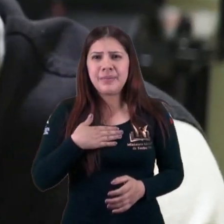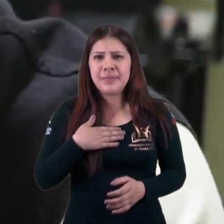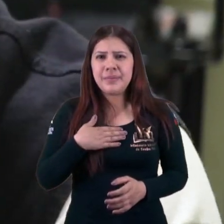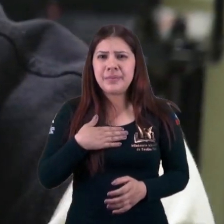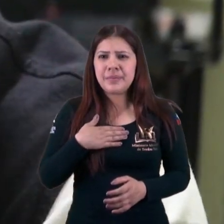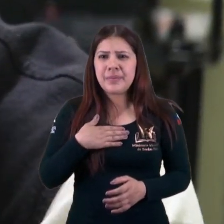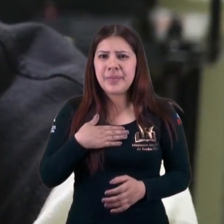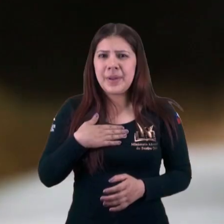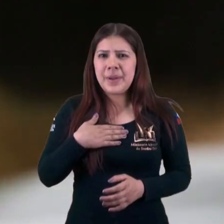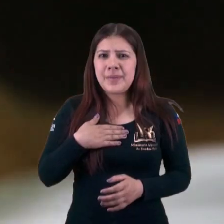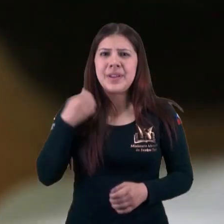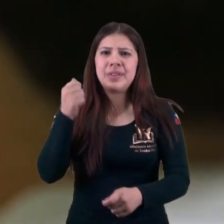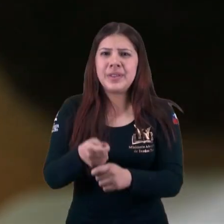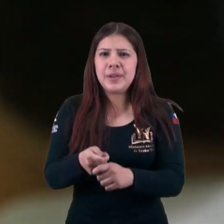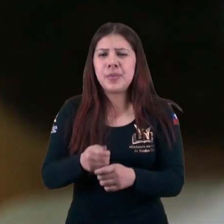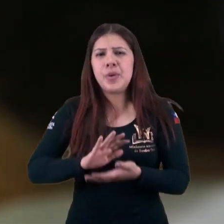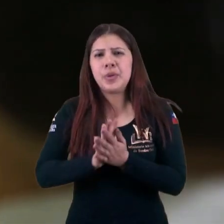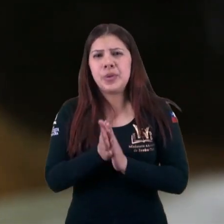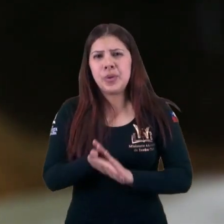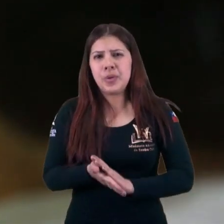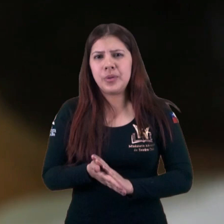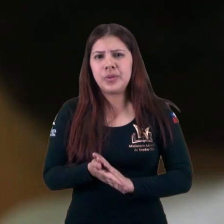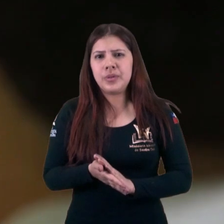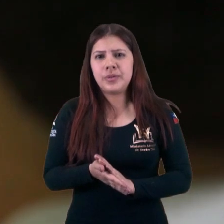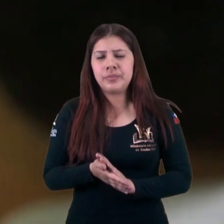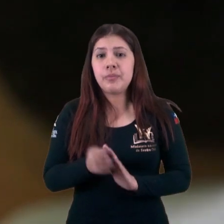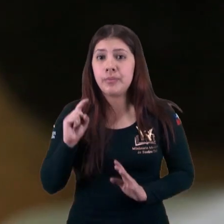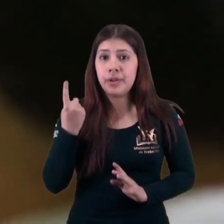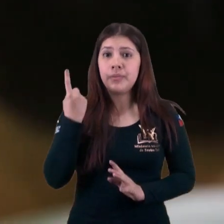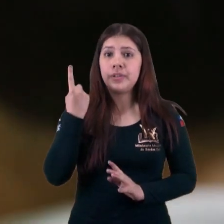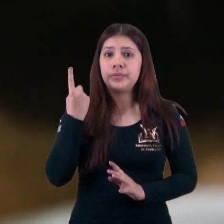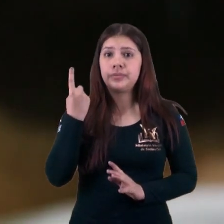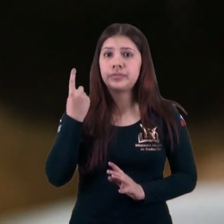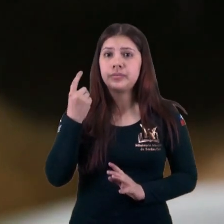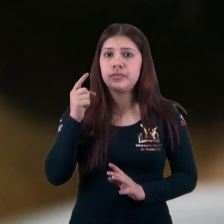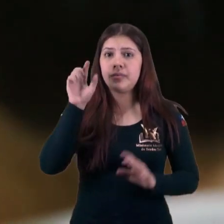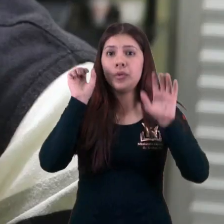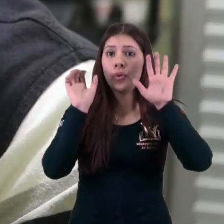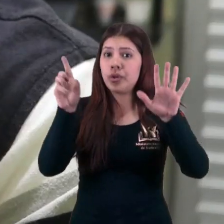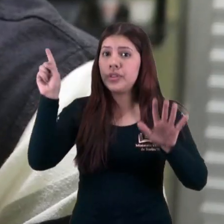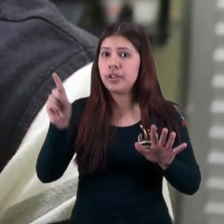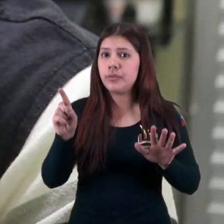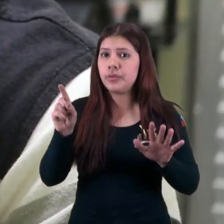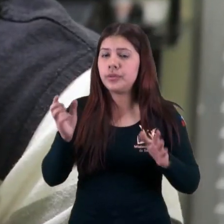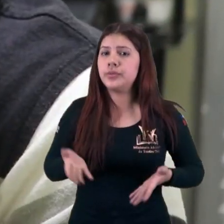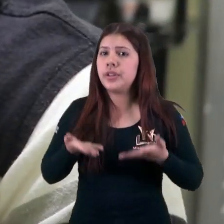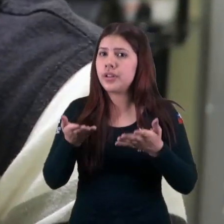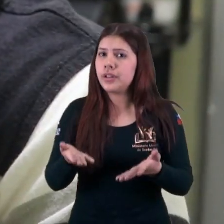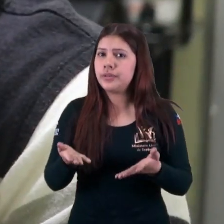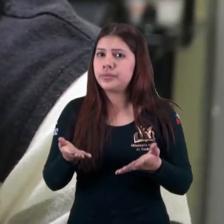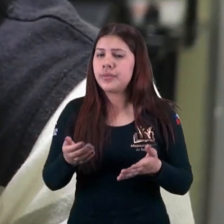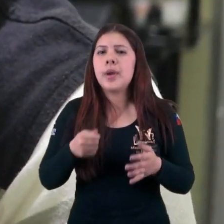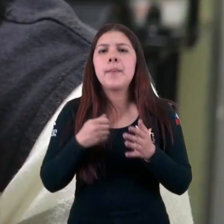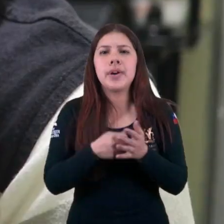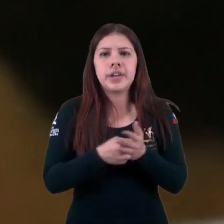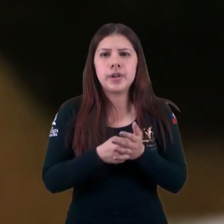Y aquí está el dinero. Primero, vamos a devolver el diezmo. Pagaremos lo